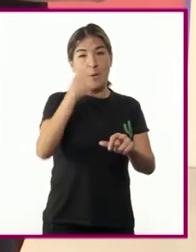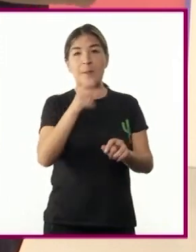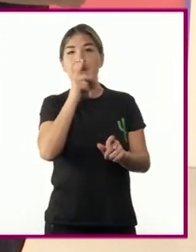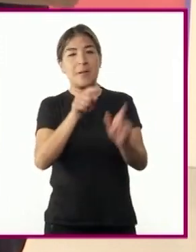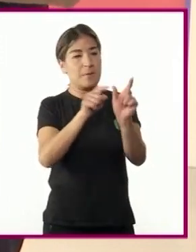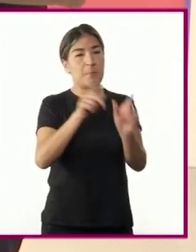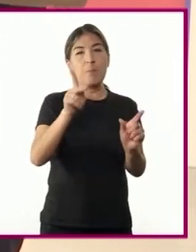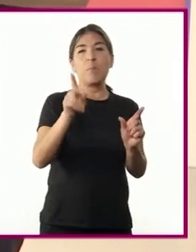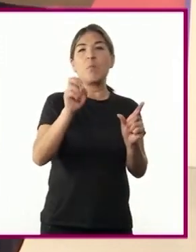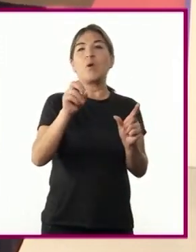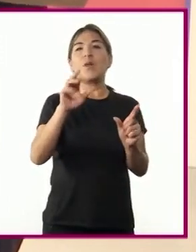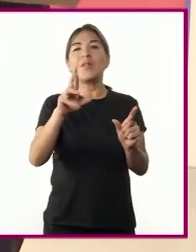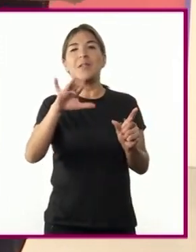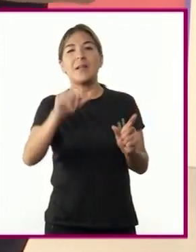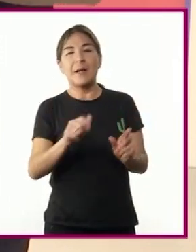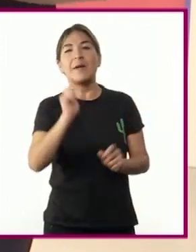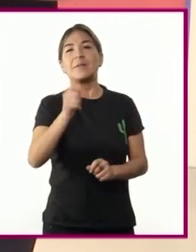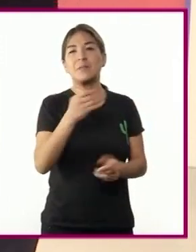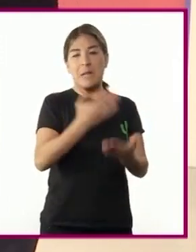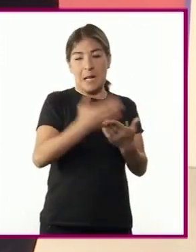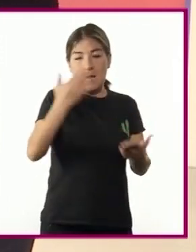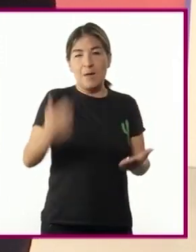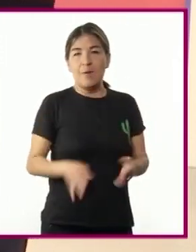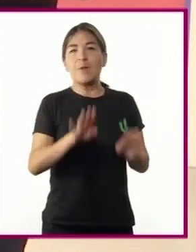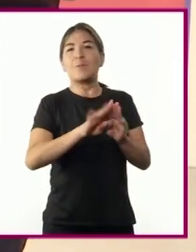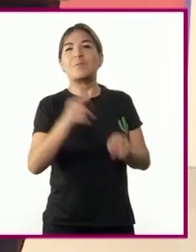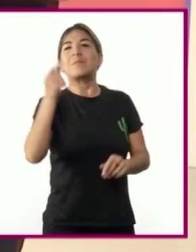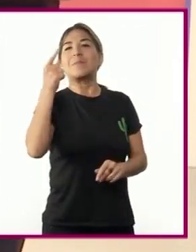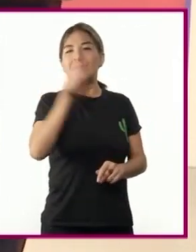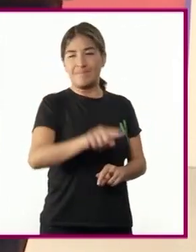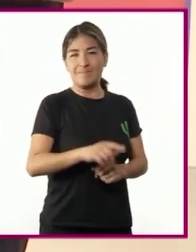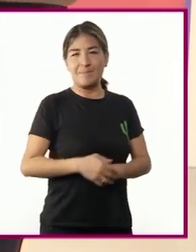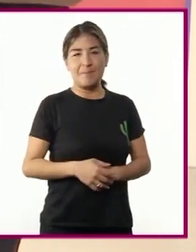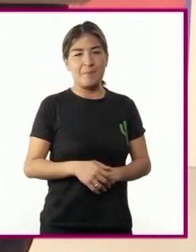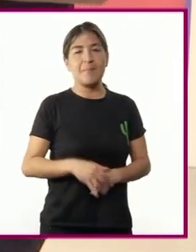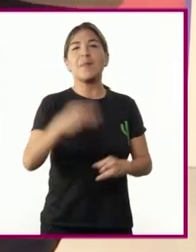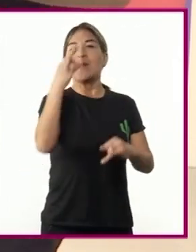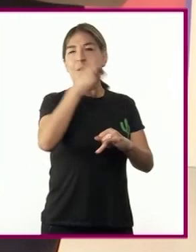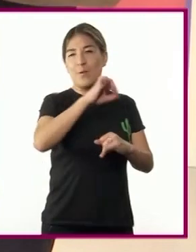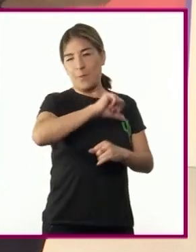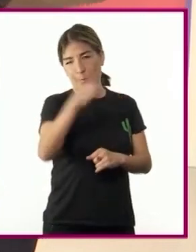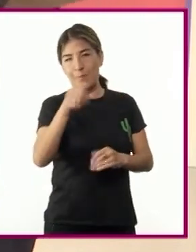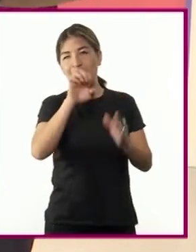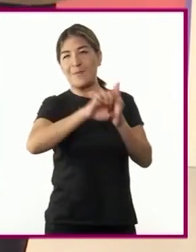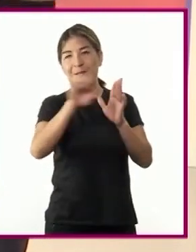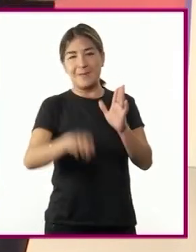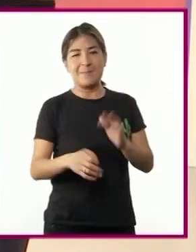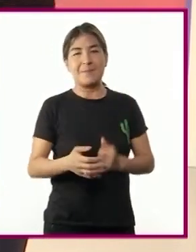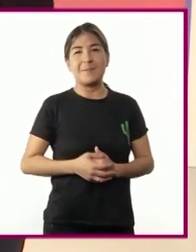en condicional simple de indicativo. Vamos con un ejemplo más.